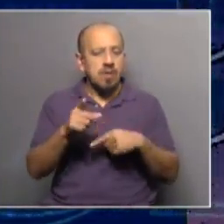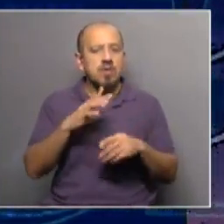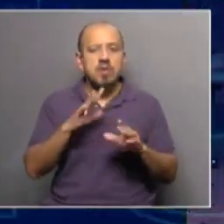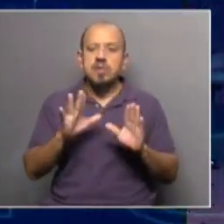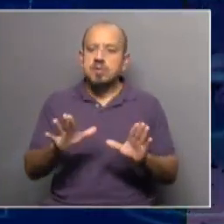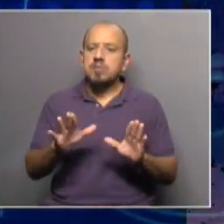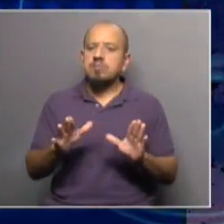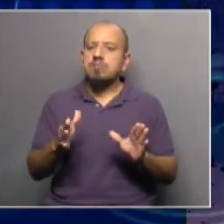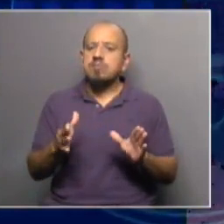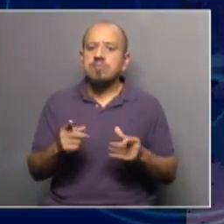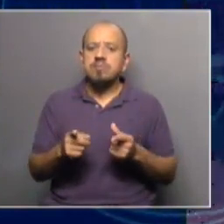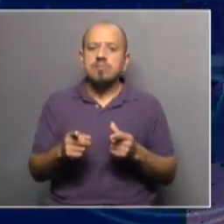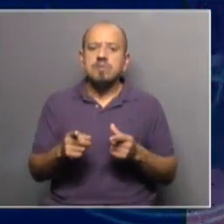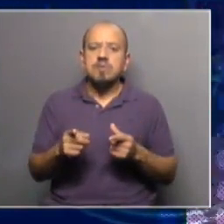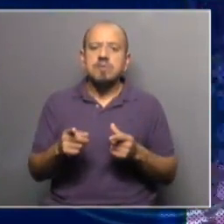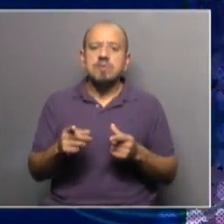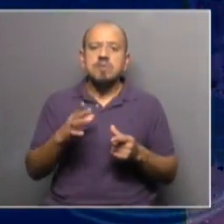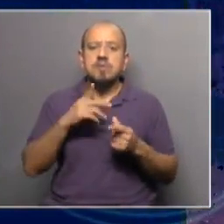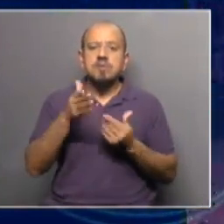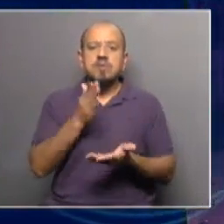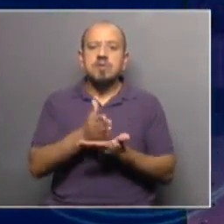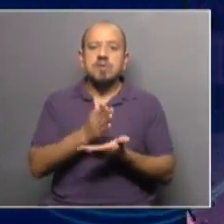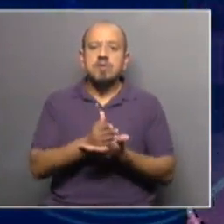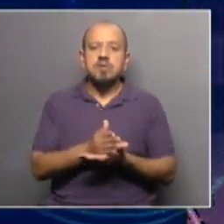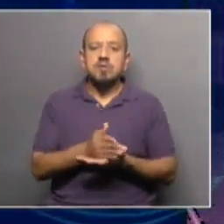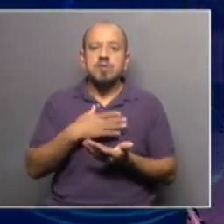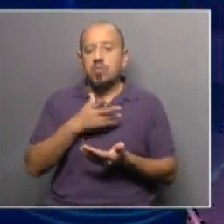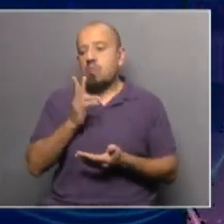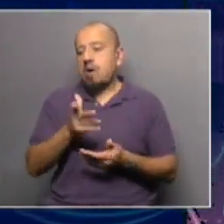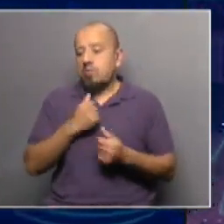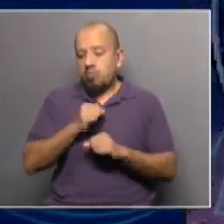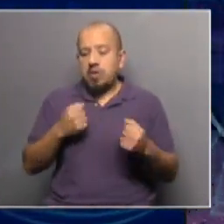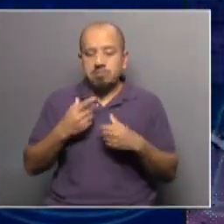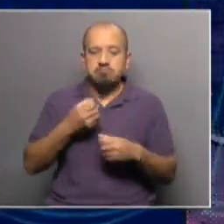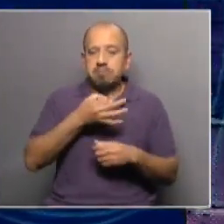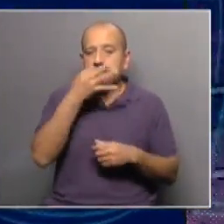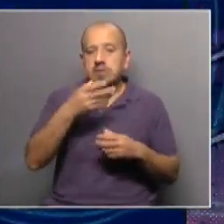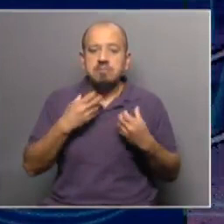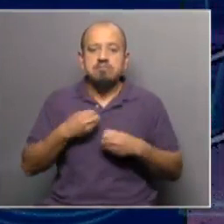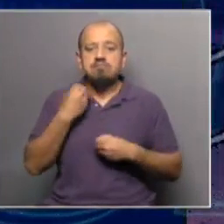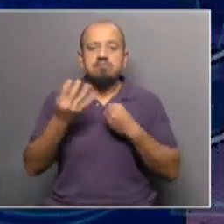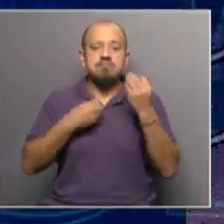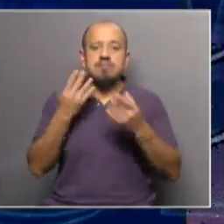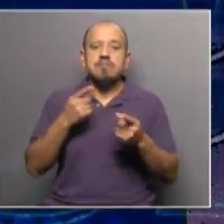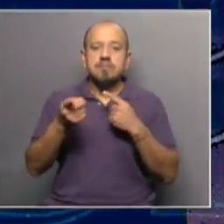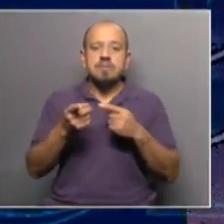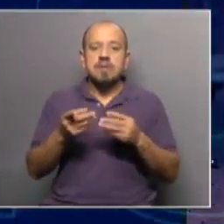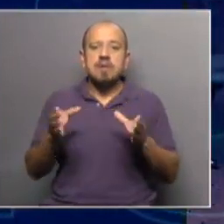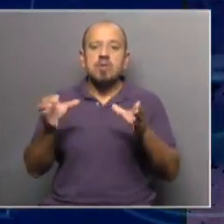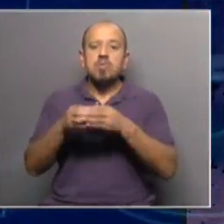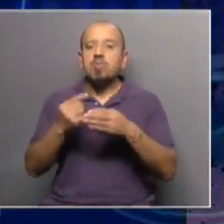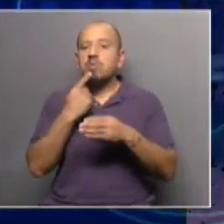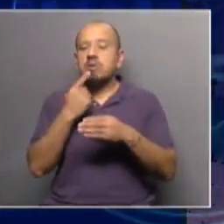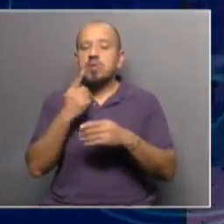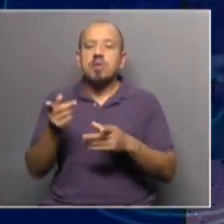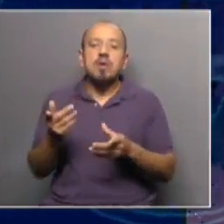tensión que hay. Y aparte, ¿no? Que como cualquier ser humano tiene derecho a pensar. No, y además que es la confusión, opinión, entre mezclar la política con la política partidaria, ¿no? Claro. Que eso también